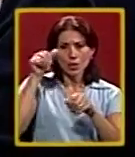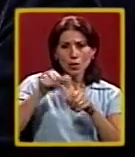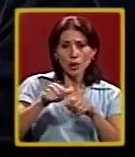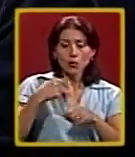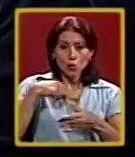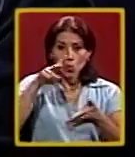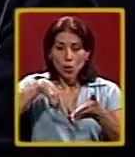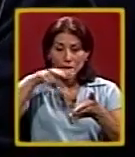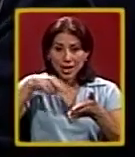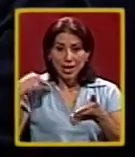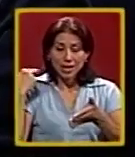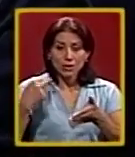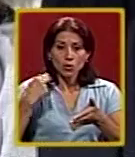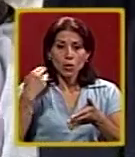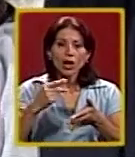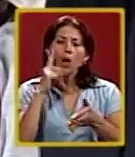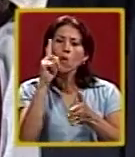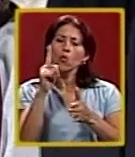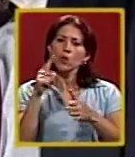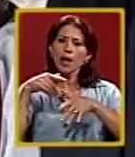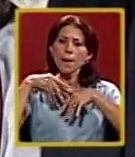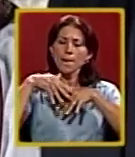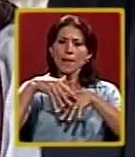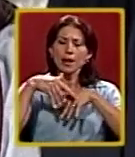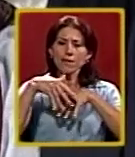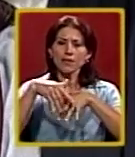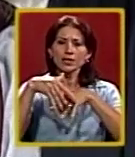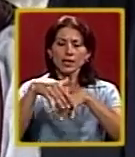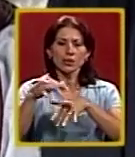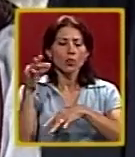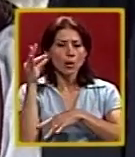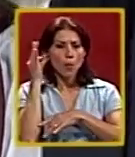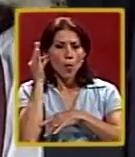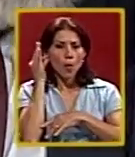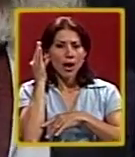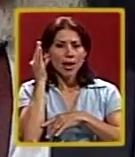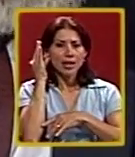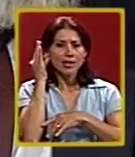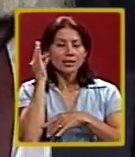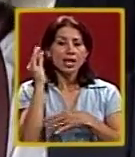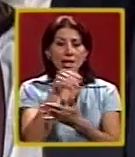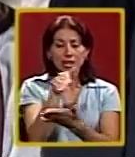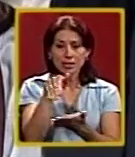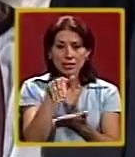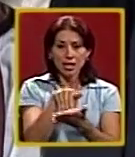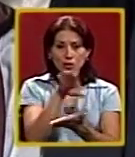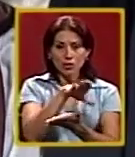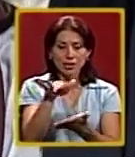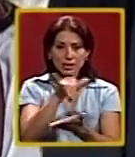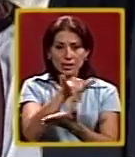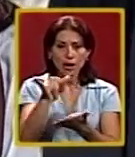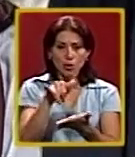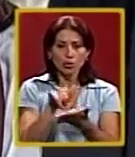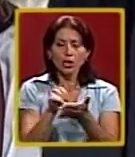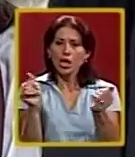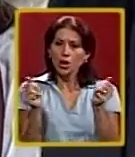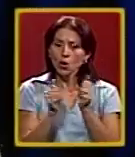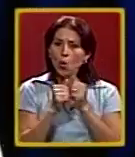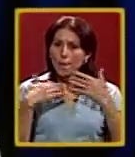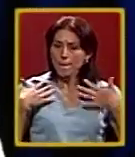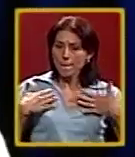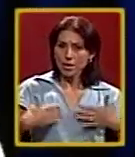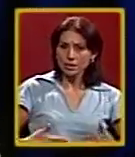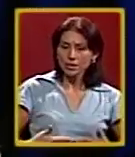¿verdad?, histórica, de las mujeres en el centro de San José, con sus vestidos, ¿verdad?,